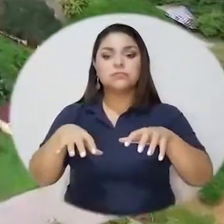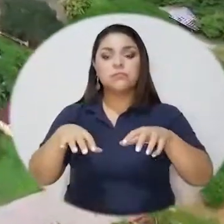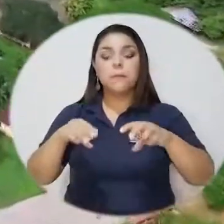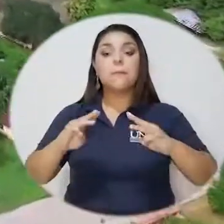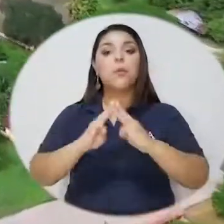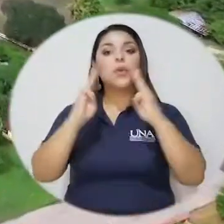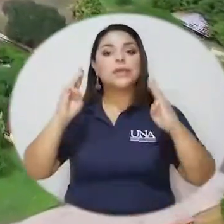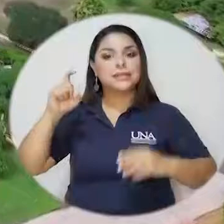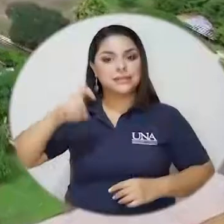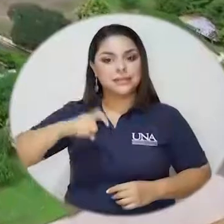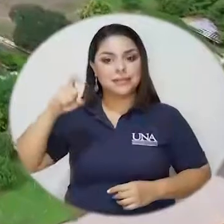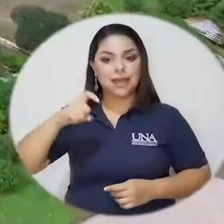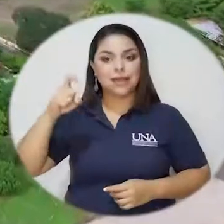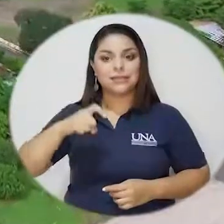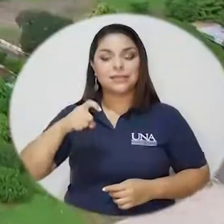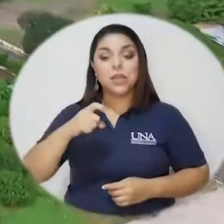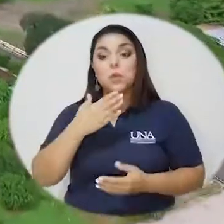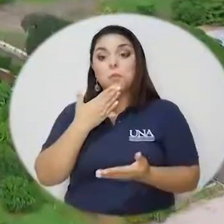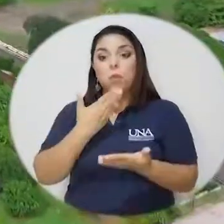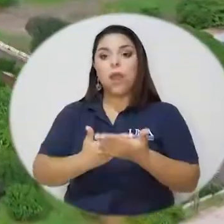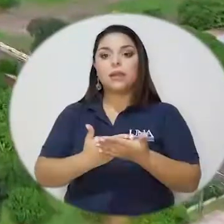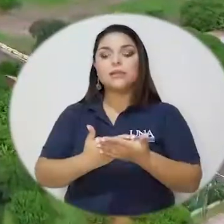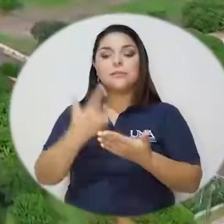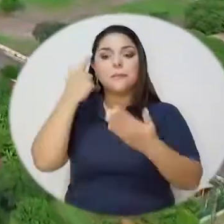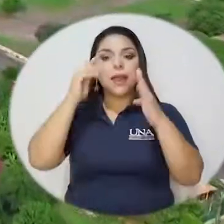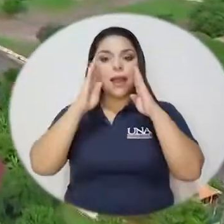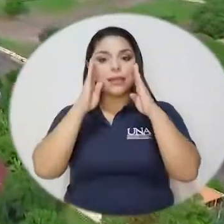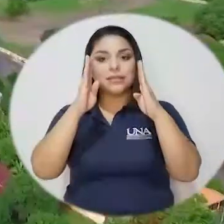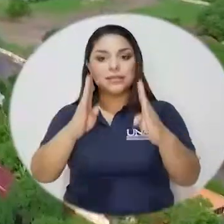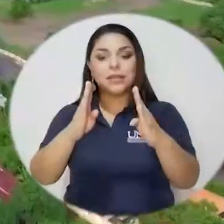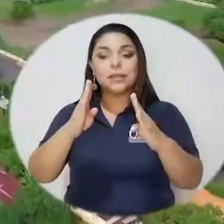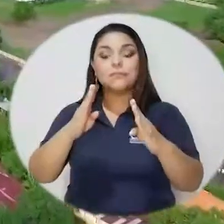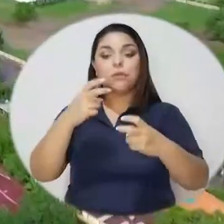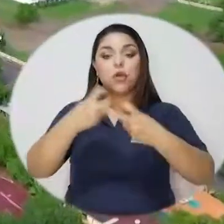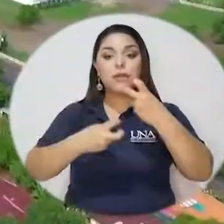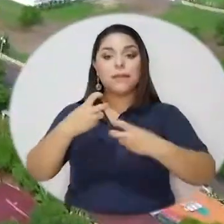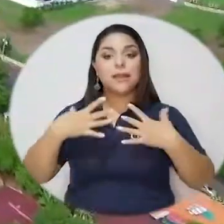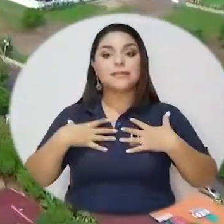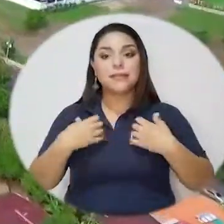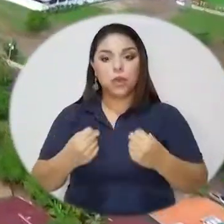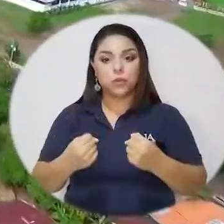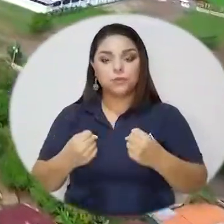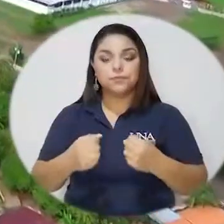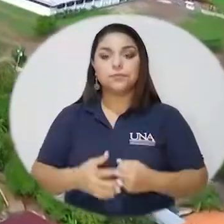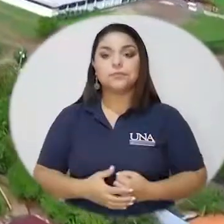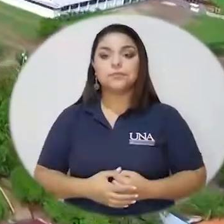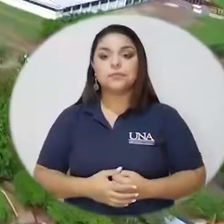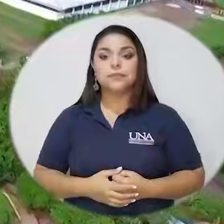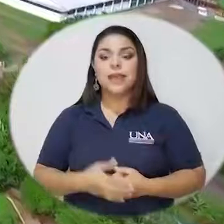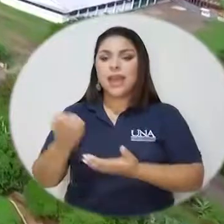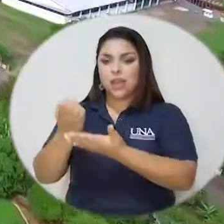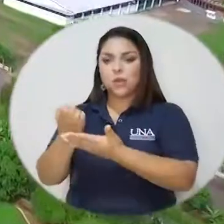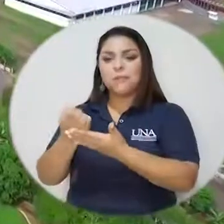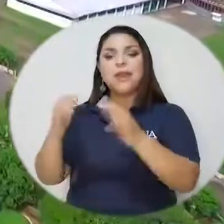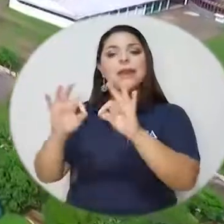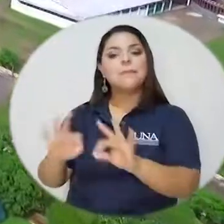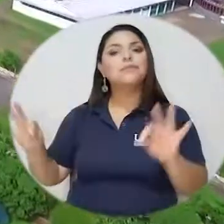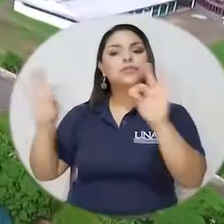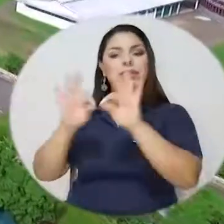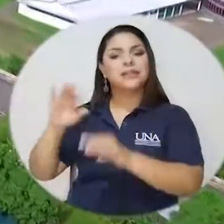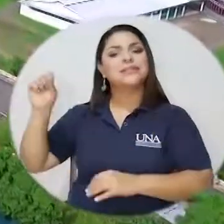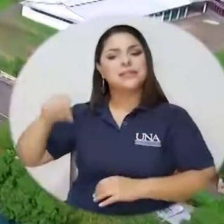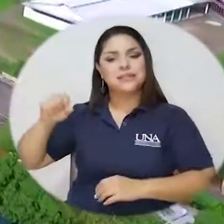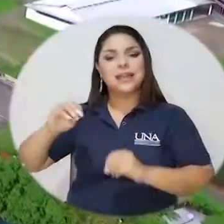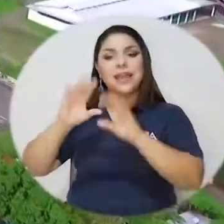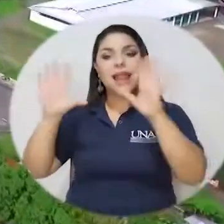muy necesarias y adecuadas para atender el problema de la salud. Desde luego, la economía es muy importante, pero